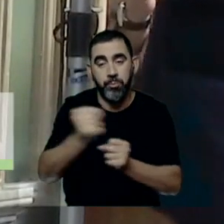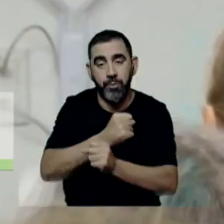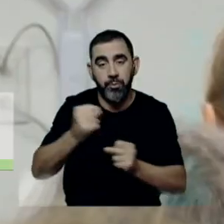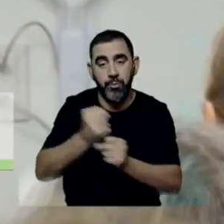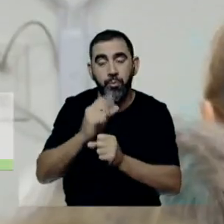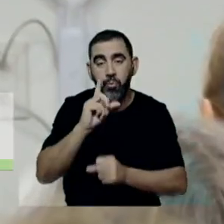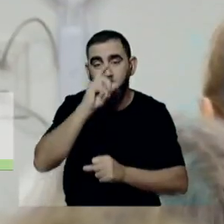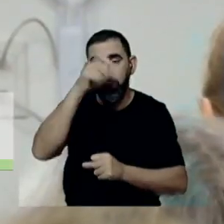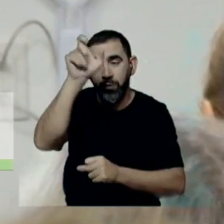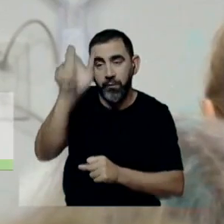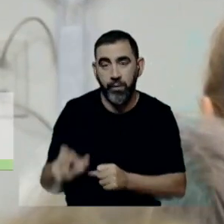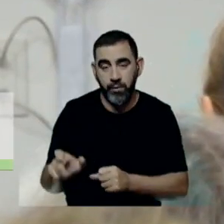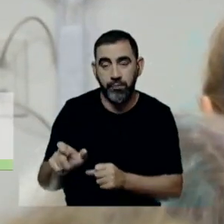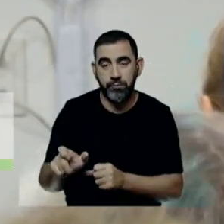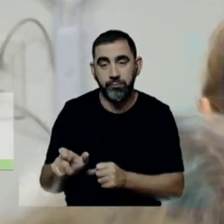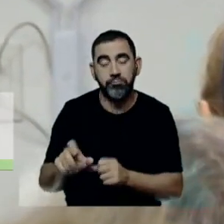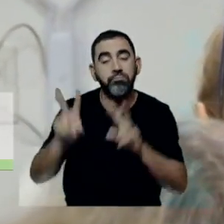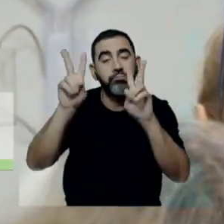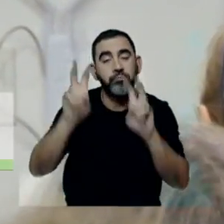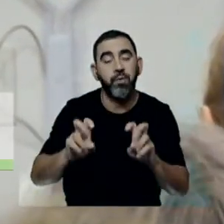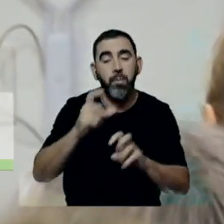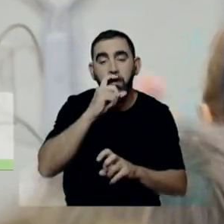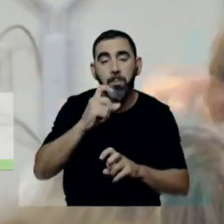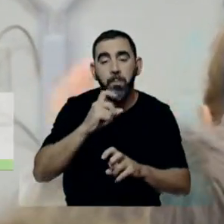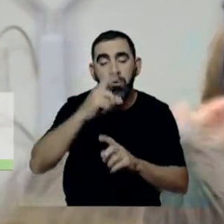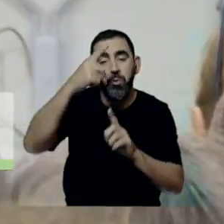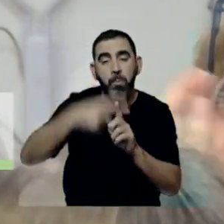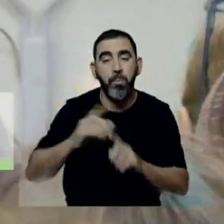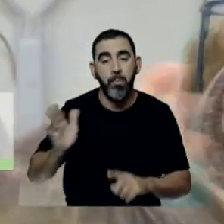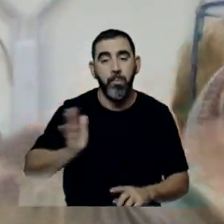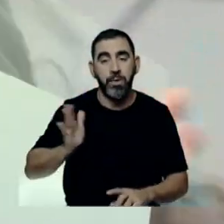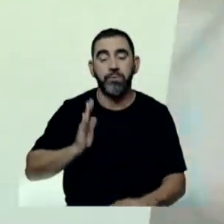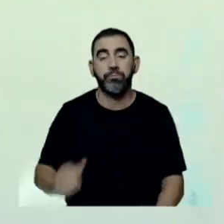distinción montevideana en el marco de marzo como mes de la mujer.